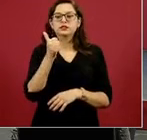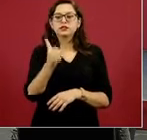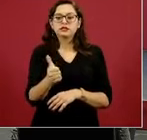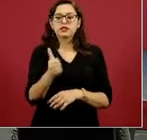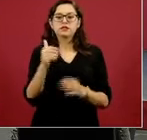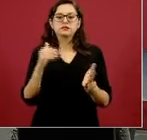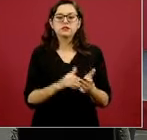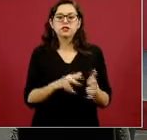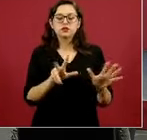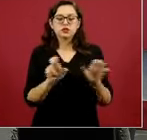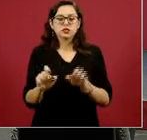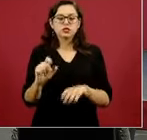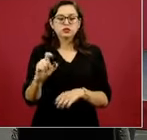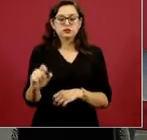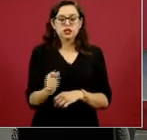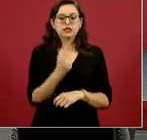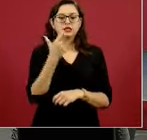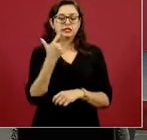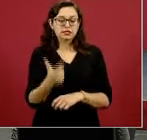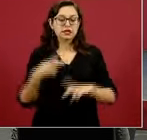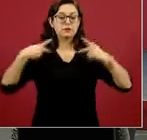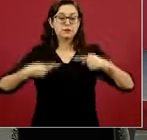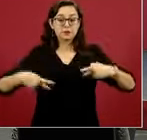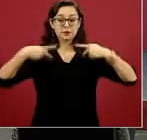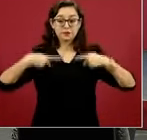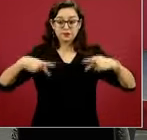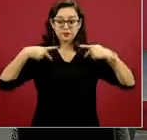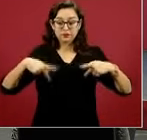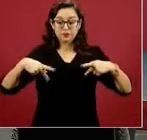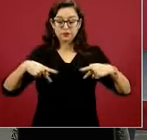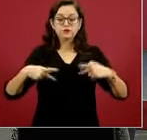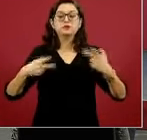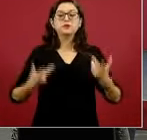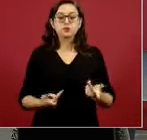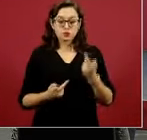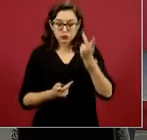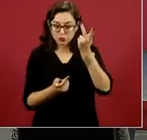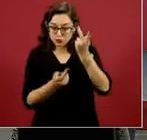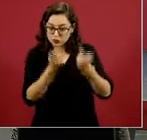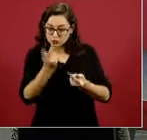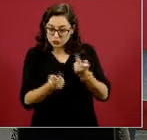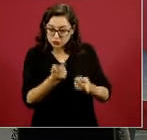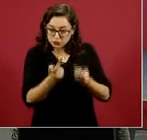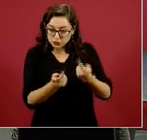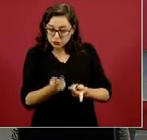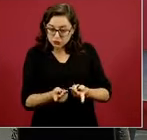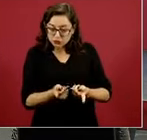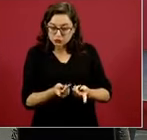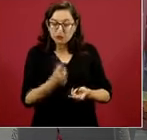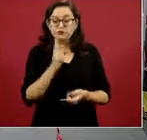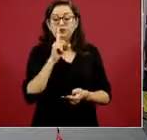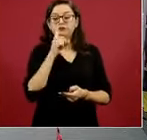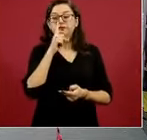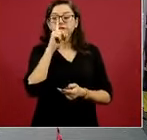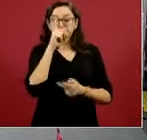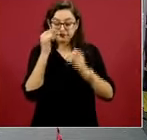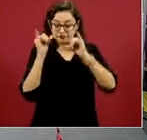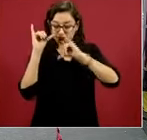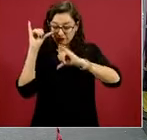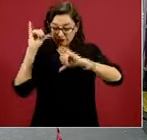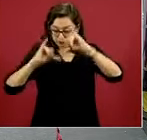son 46.827 individuos a los que se les hizo el estudio epidemiológico, se les tomó una muestra de